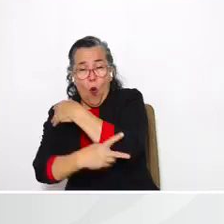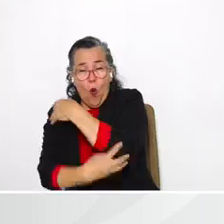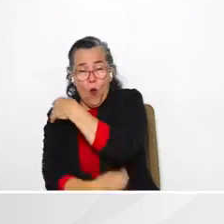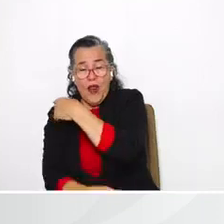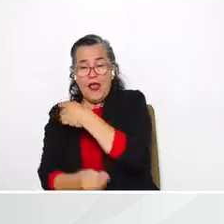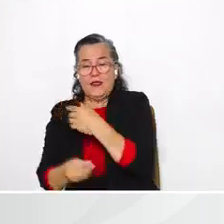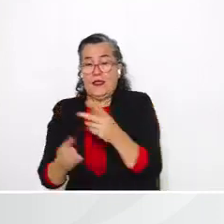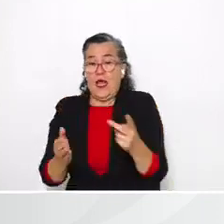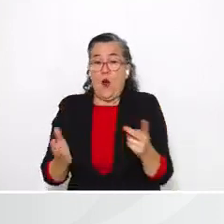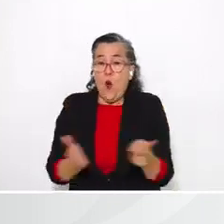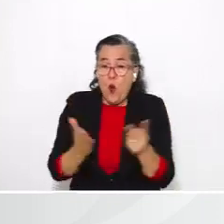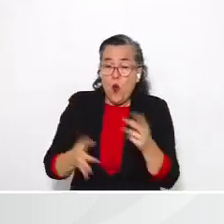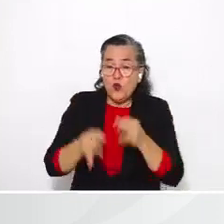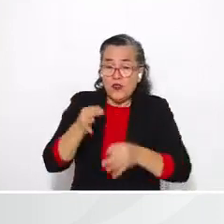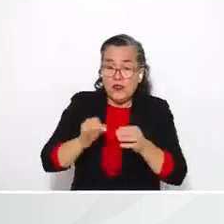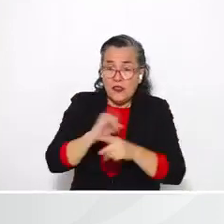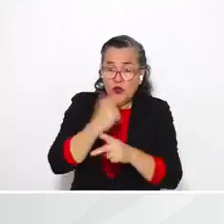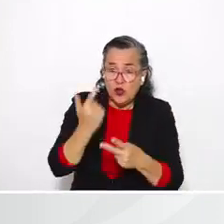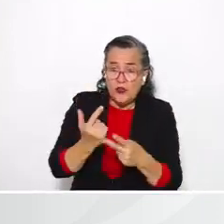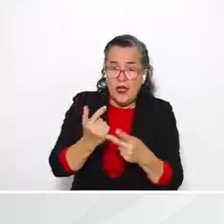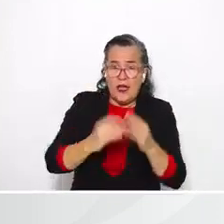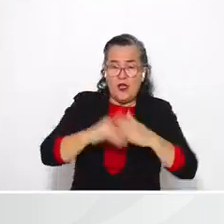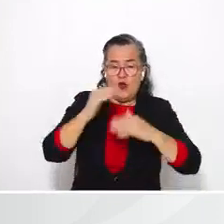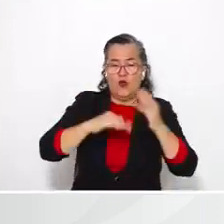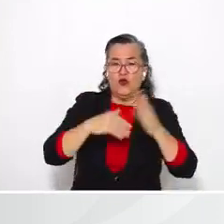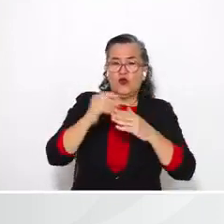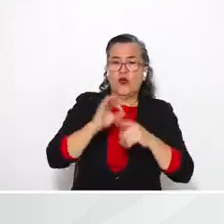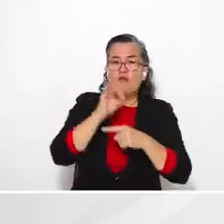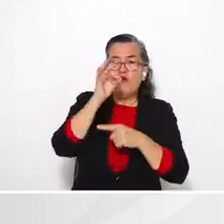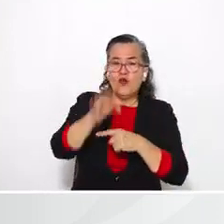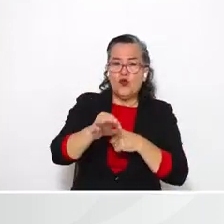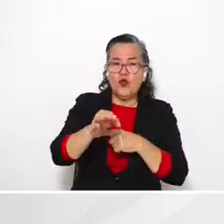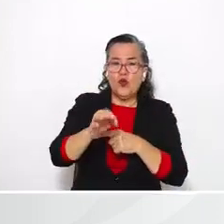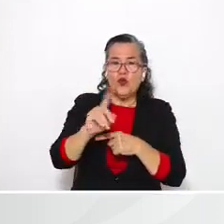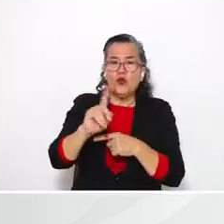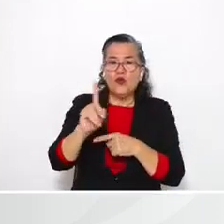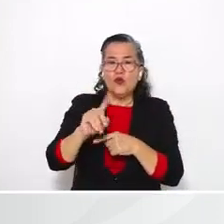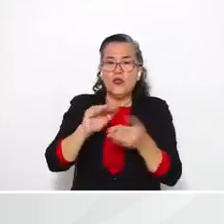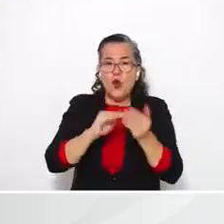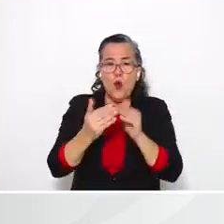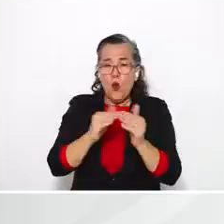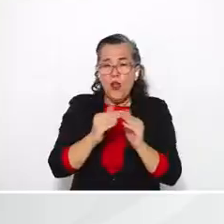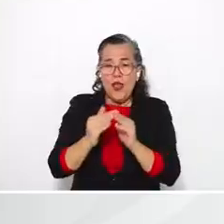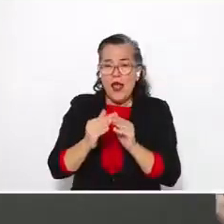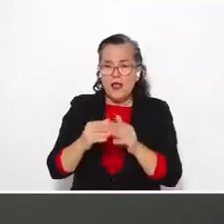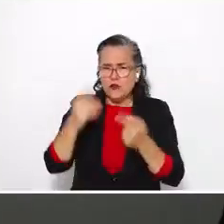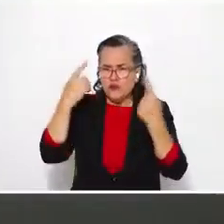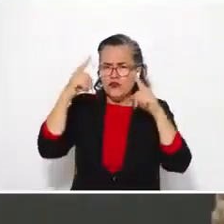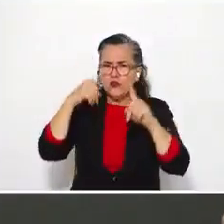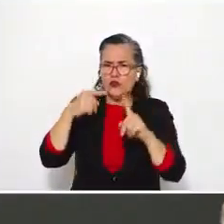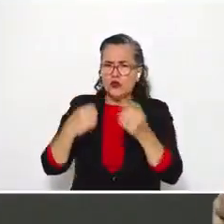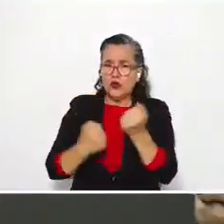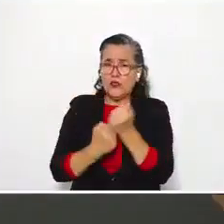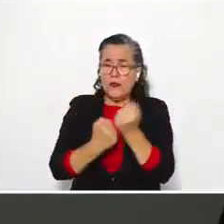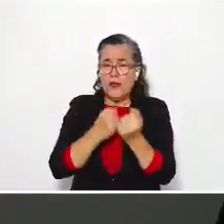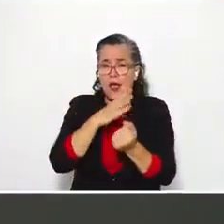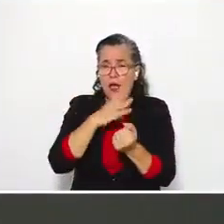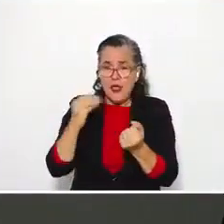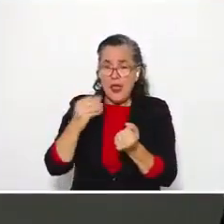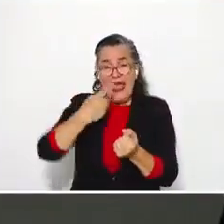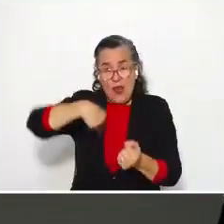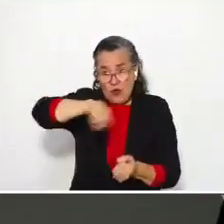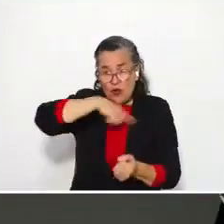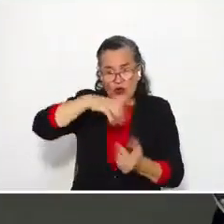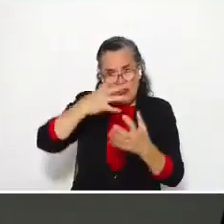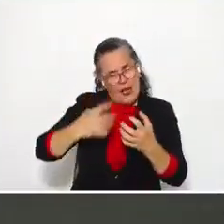la justicia social y construir un futuro en que las comunidades logren sostenibilidad y